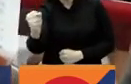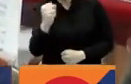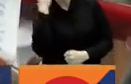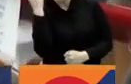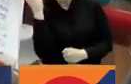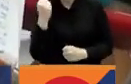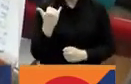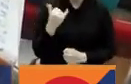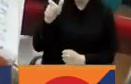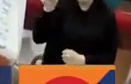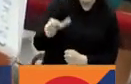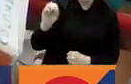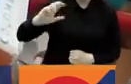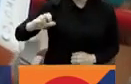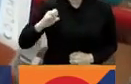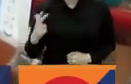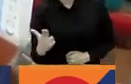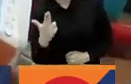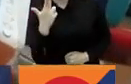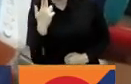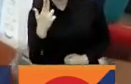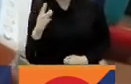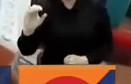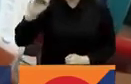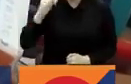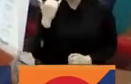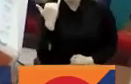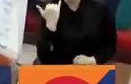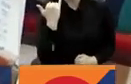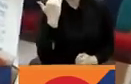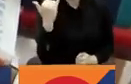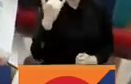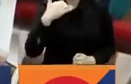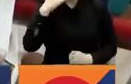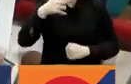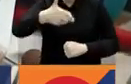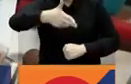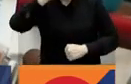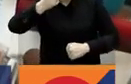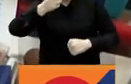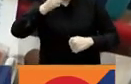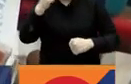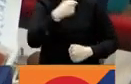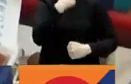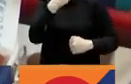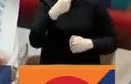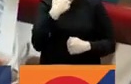con armas como armas traumáticas, donde lo que esperamos es que tengamos una